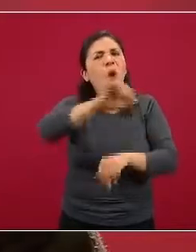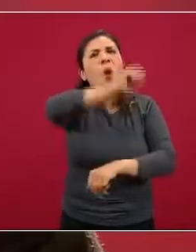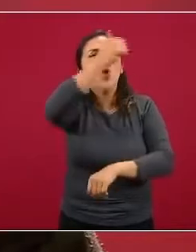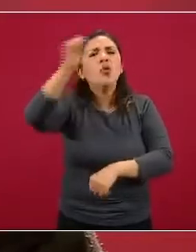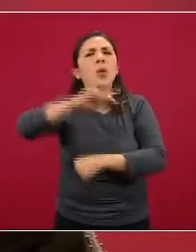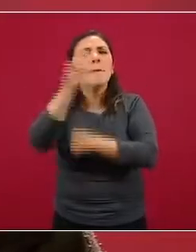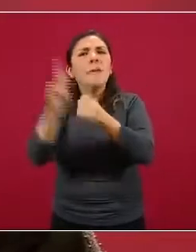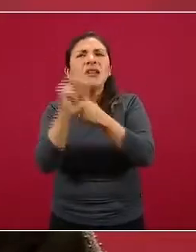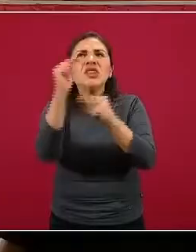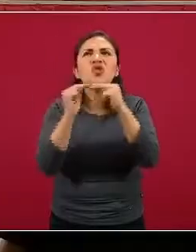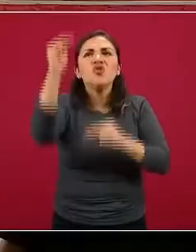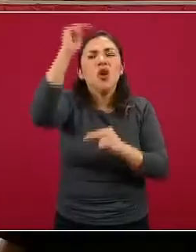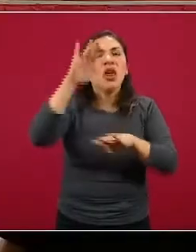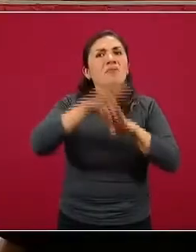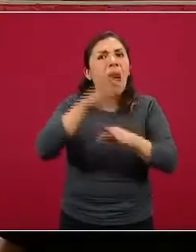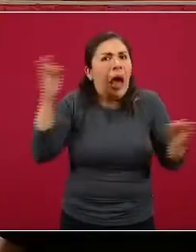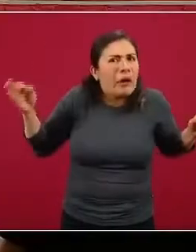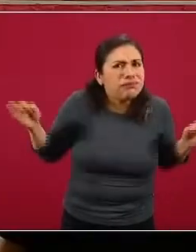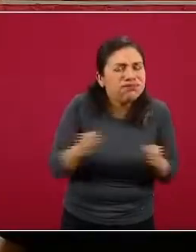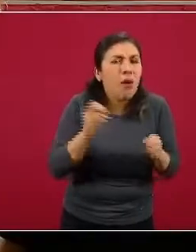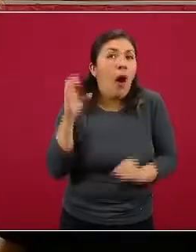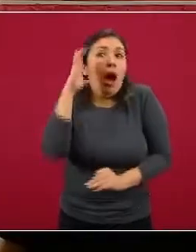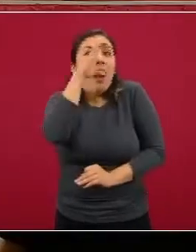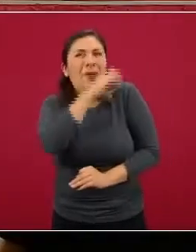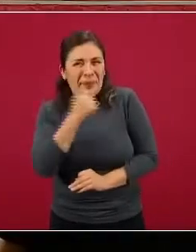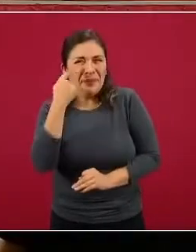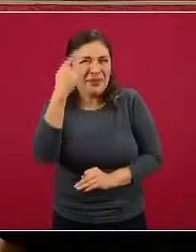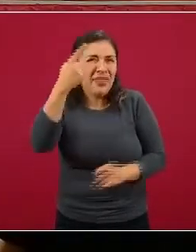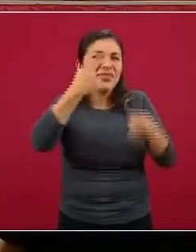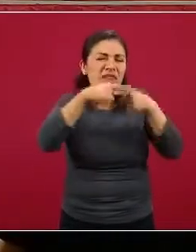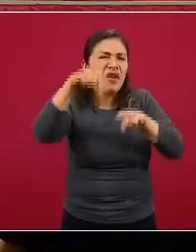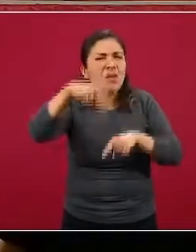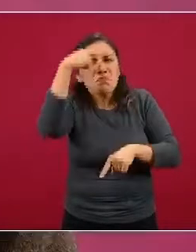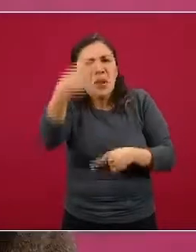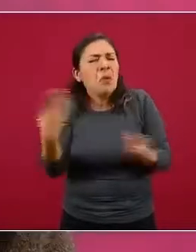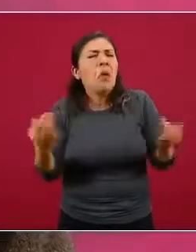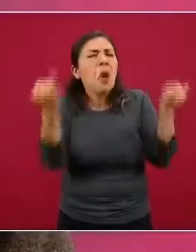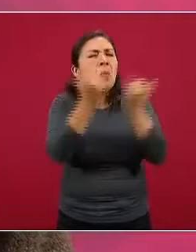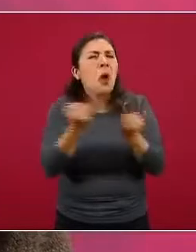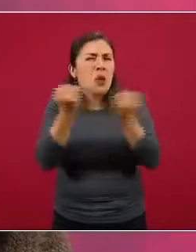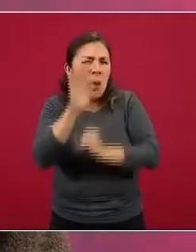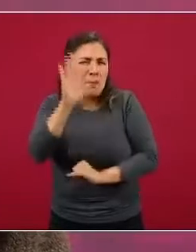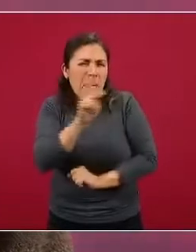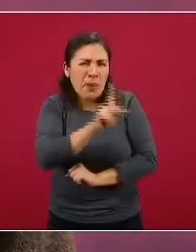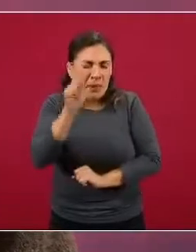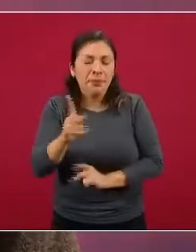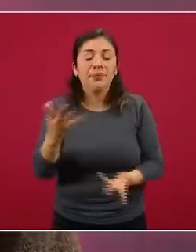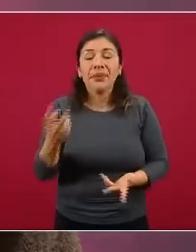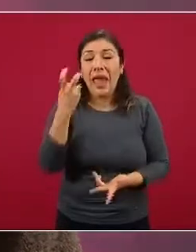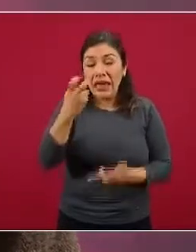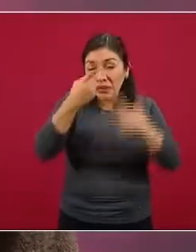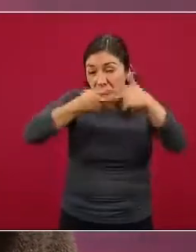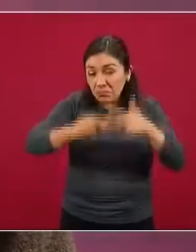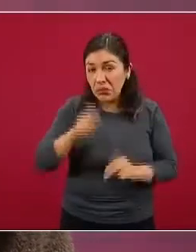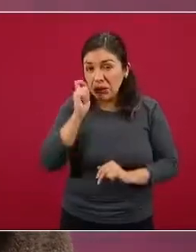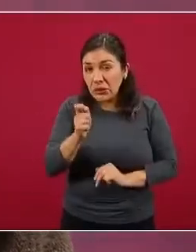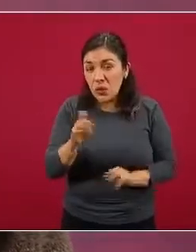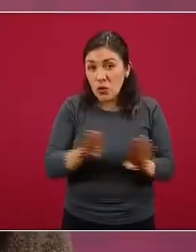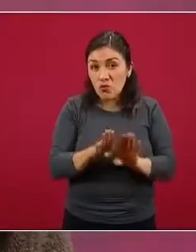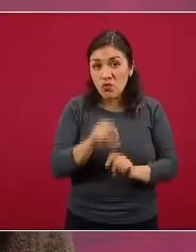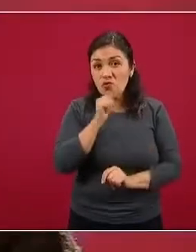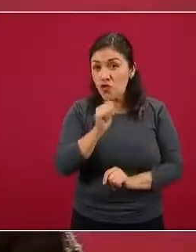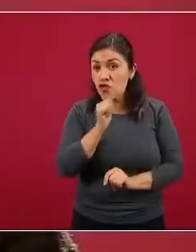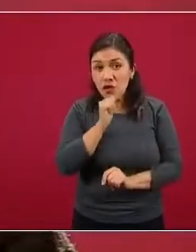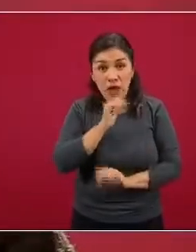norte, hacia el norte del trópico de Cáncer o hacia el sur del trópico de Capricornio. Entonces, la predicción consiste, no es todavía,